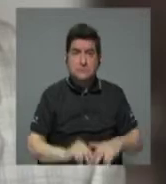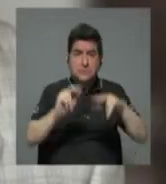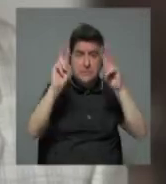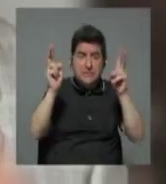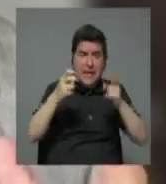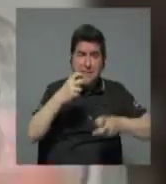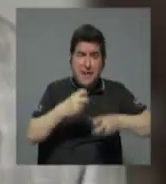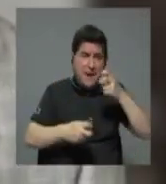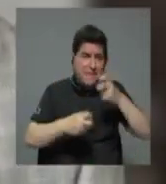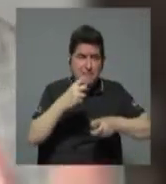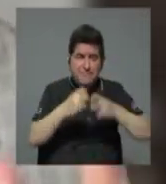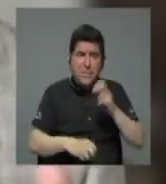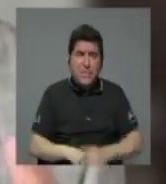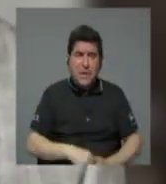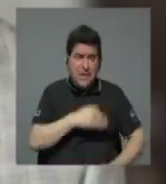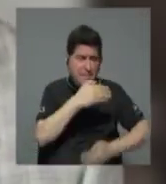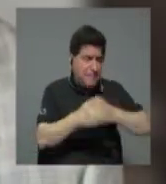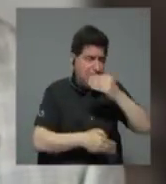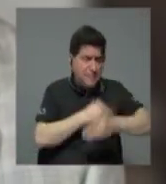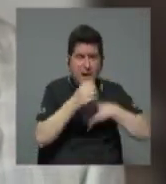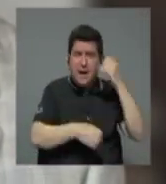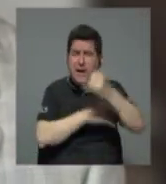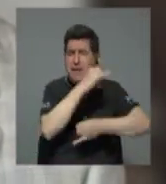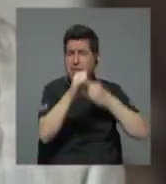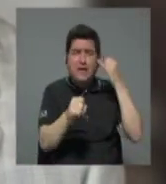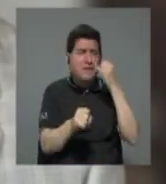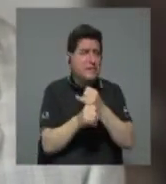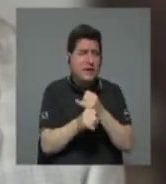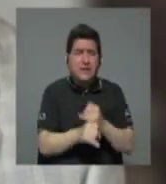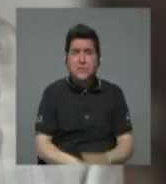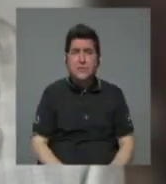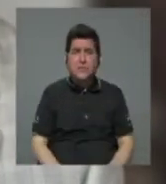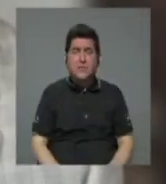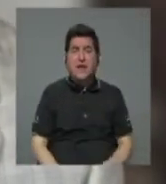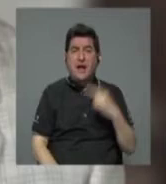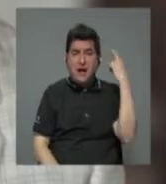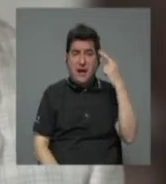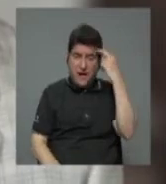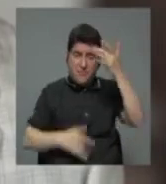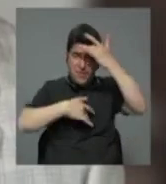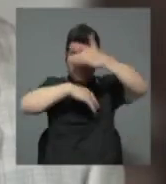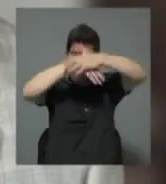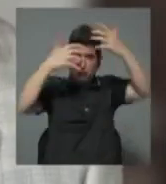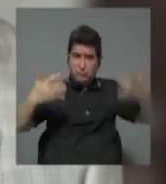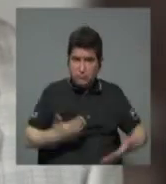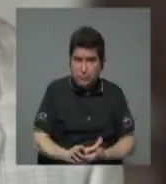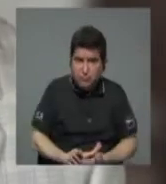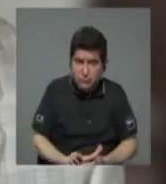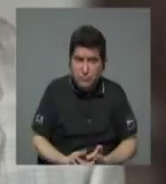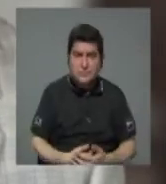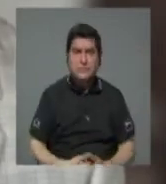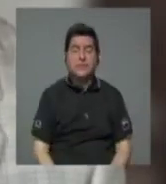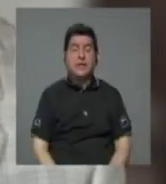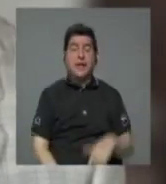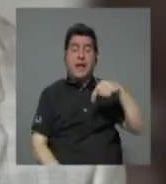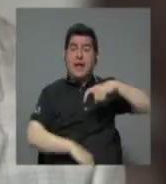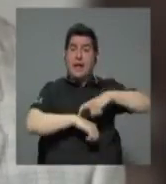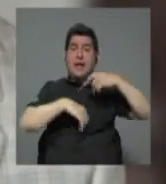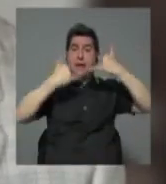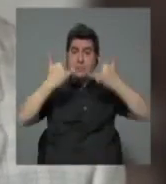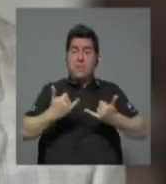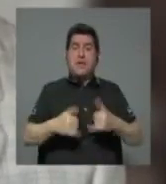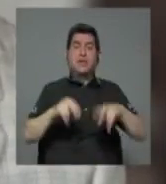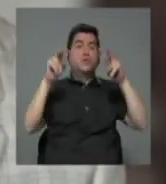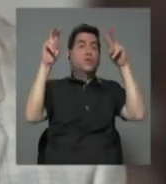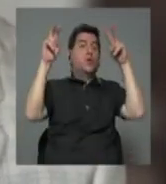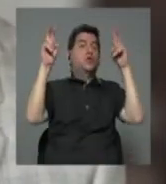los problemas de logística internacional que se han generado producto de la pandemia. De ahí que hoy en día se está acuñando un